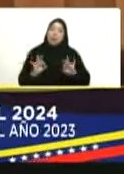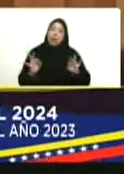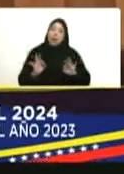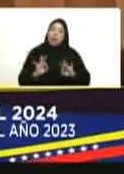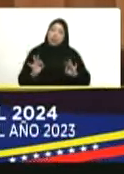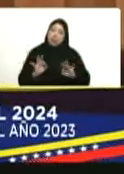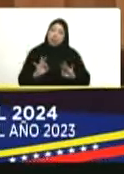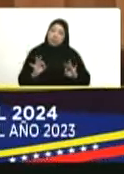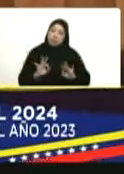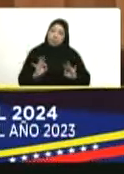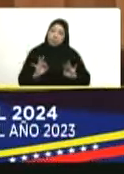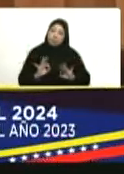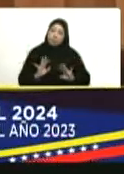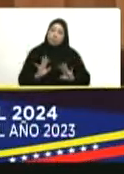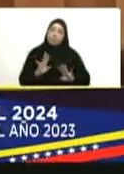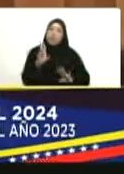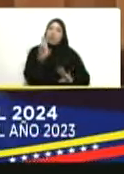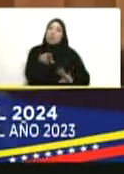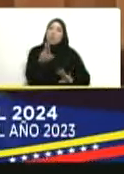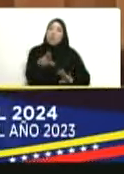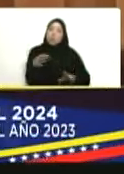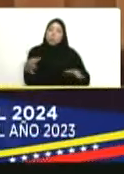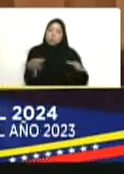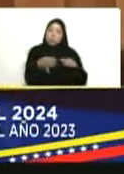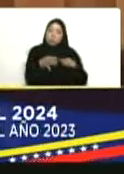Nadie, ningún sector,